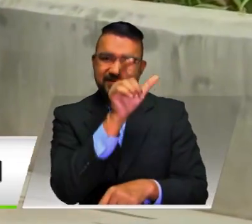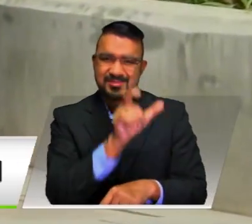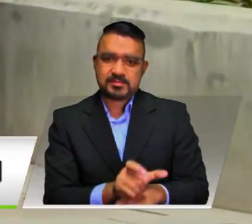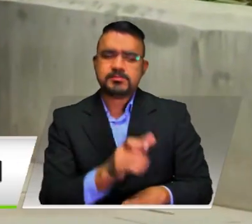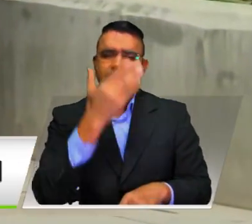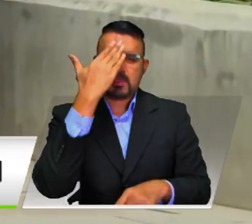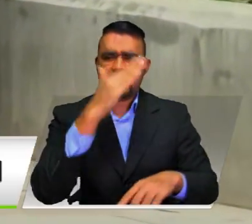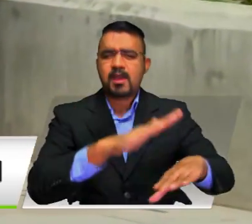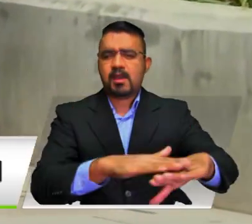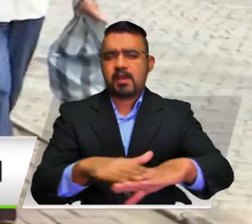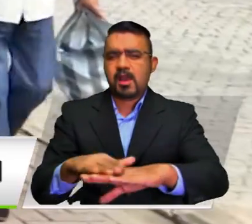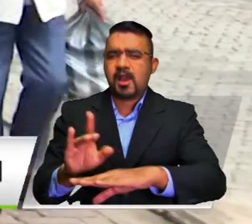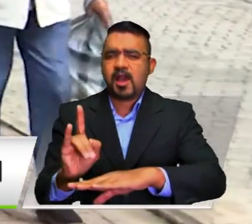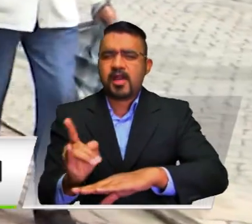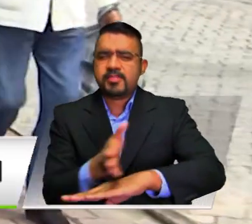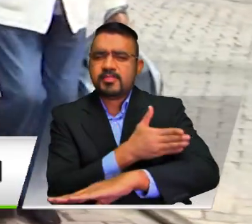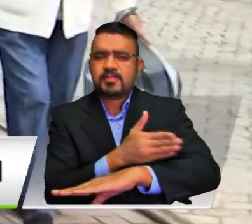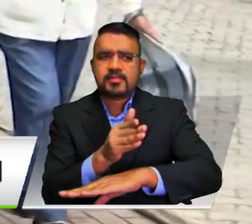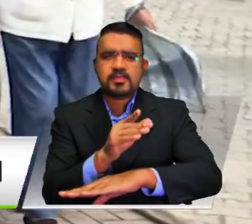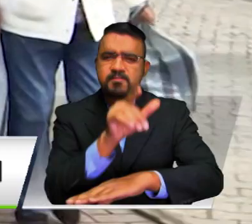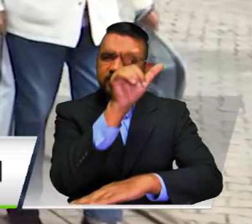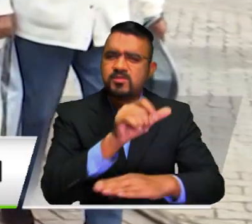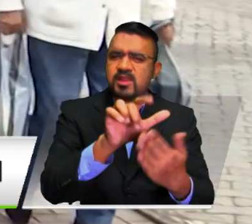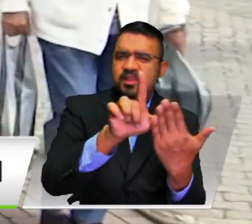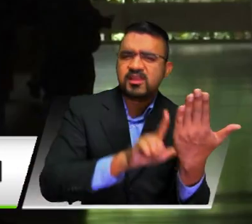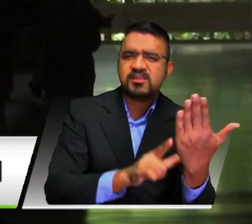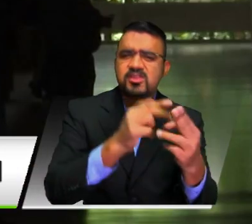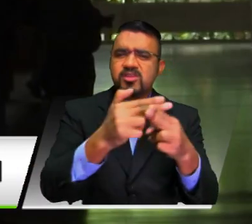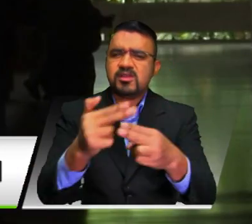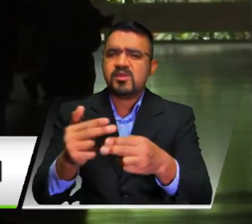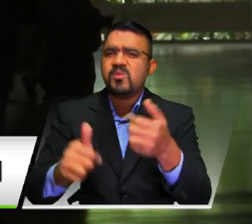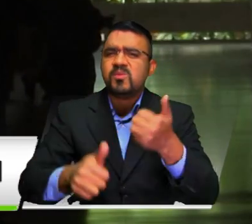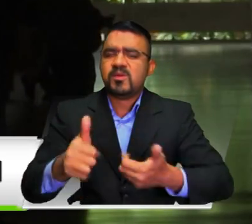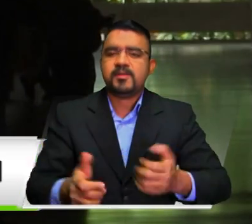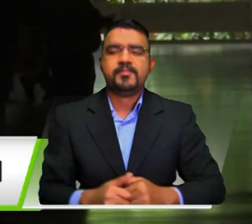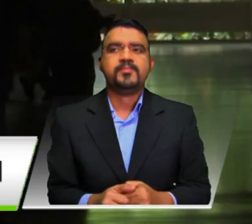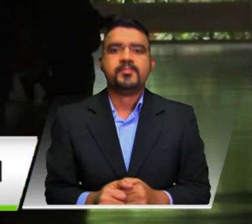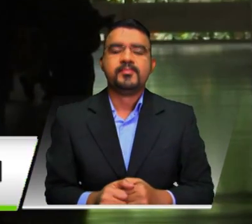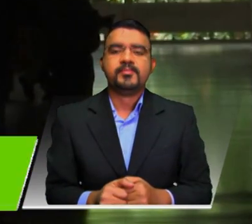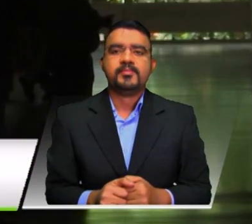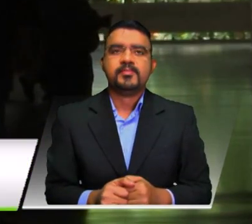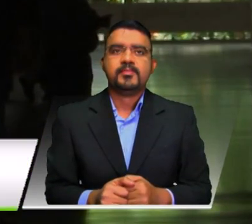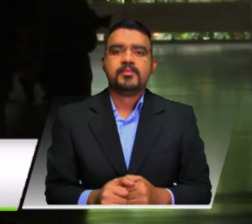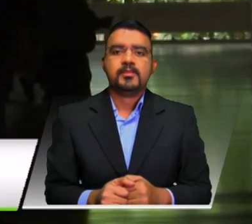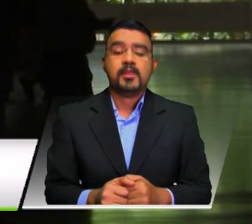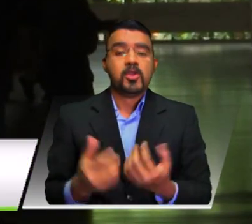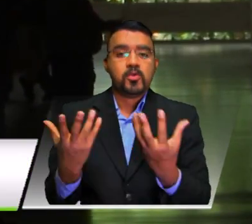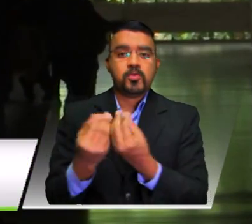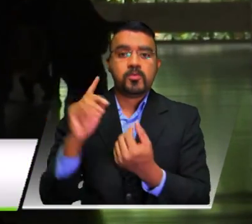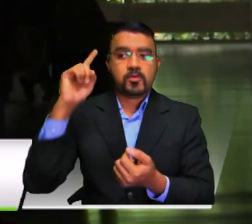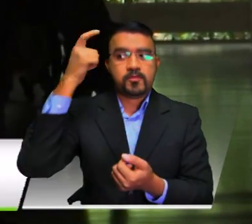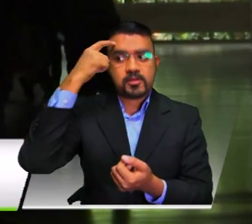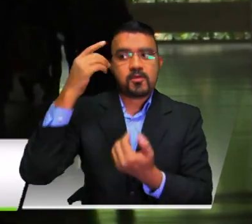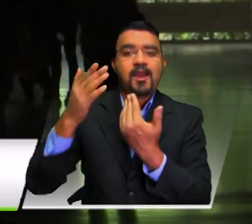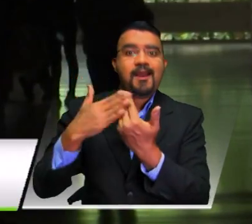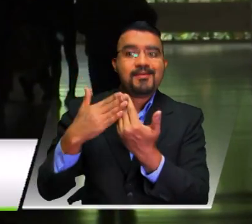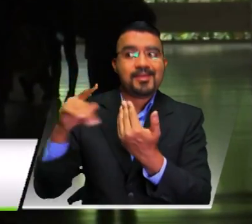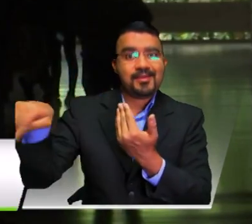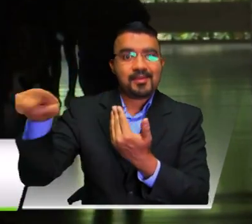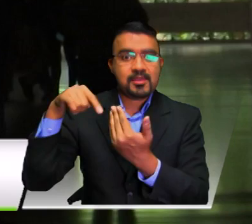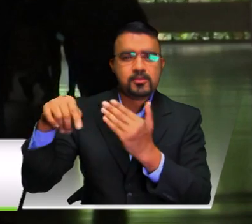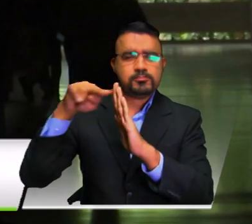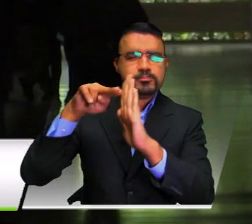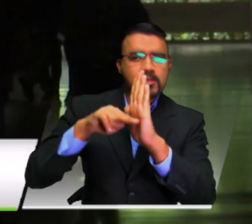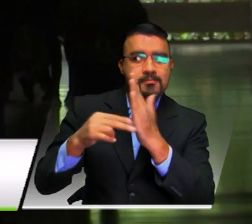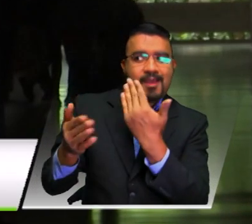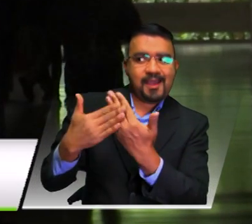de población debe ser incluida y vacuna a domicilio estamos siguiendo los lineamientos del gobierno departamental de la seccional de salud y el gobierno